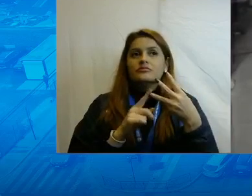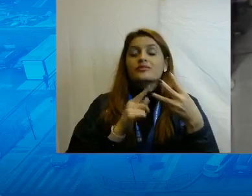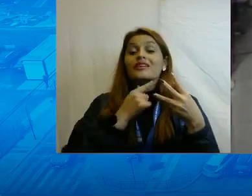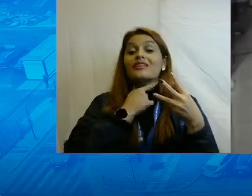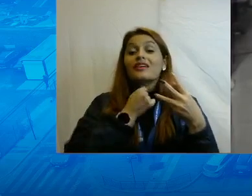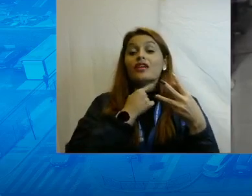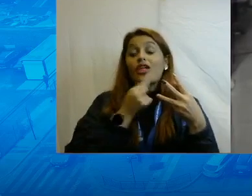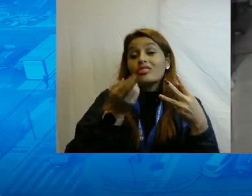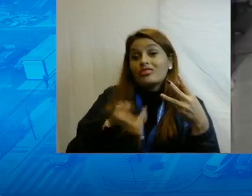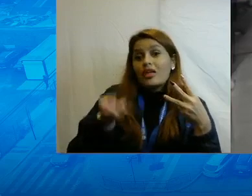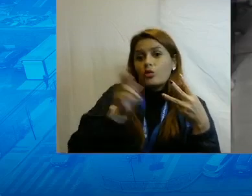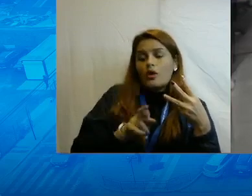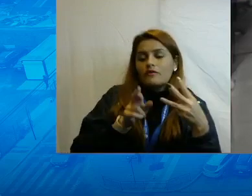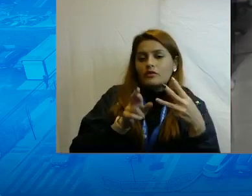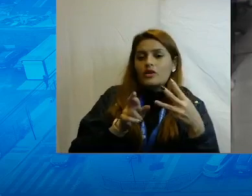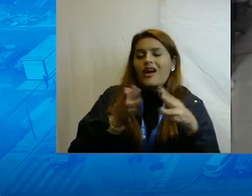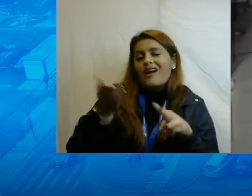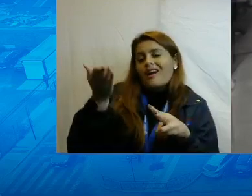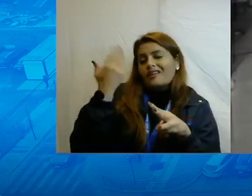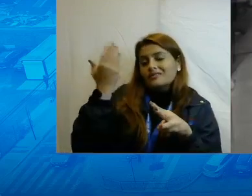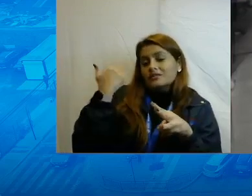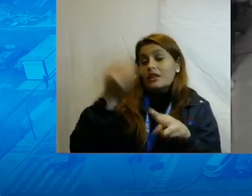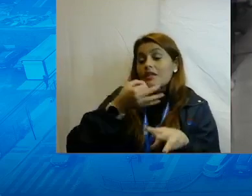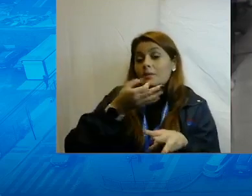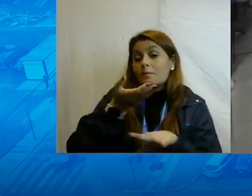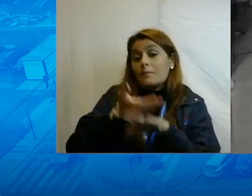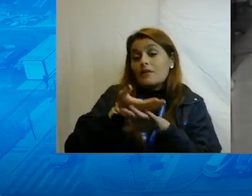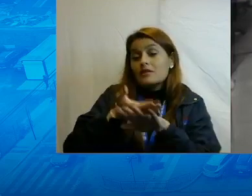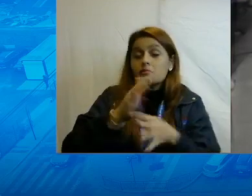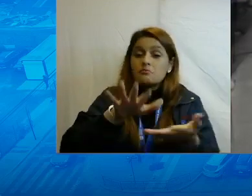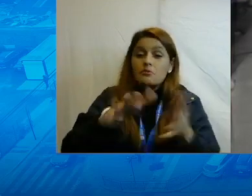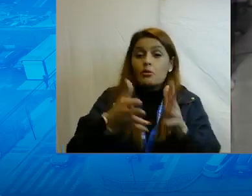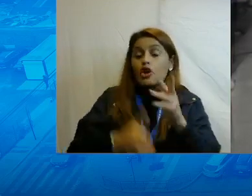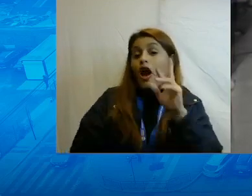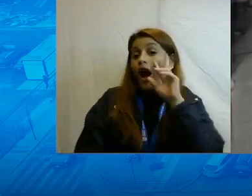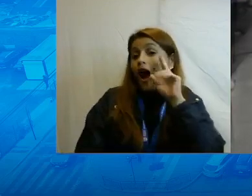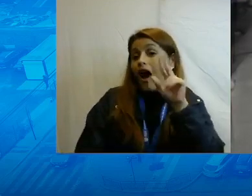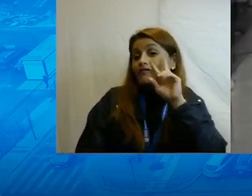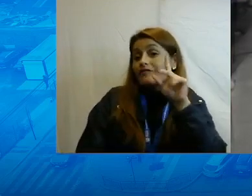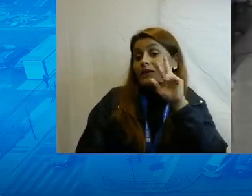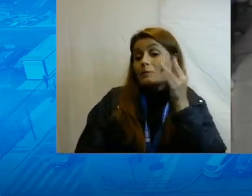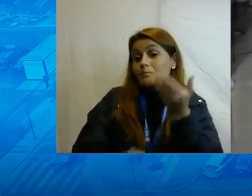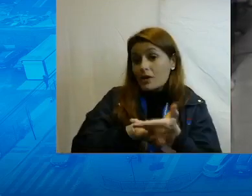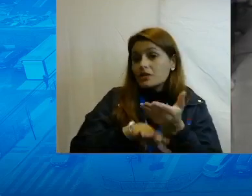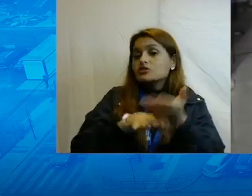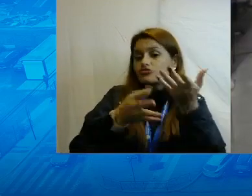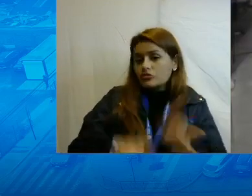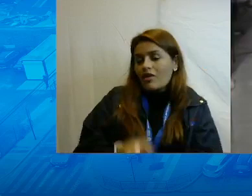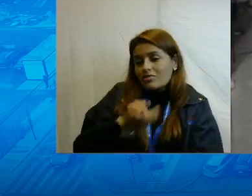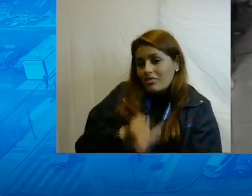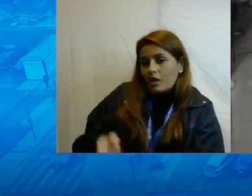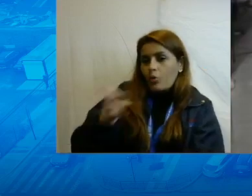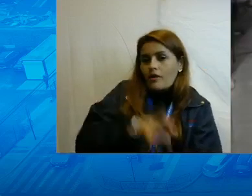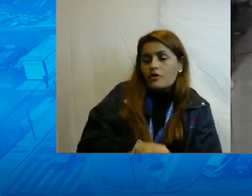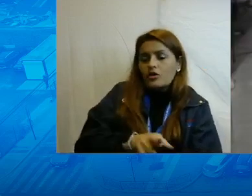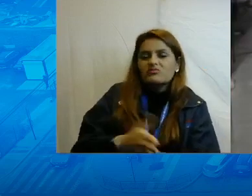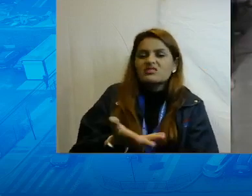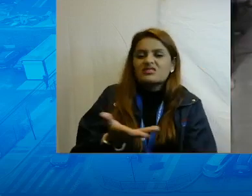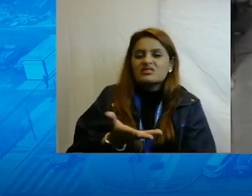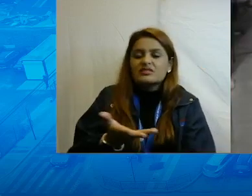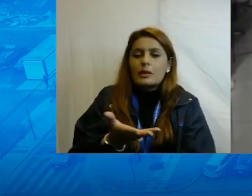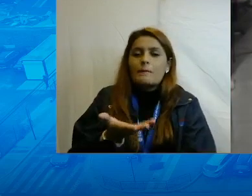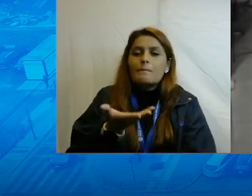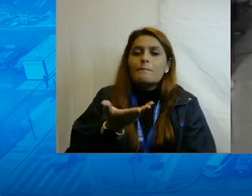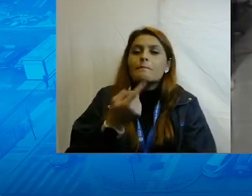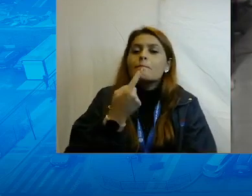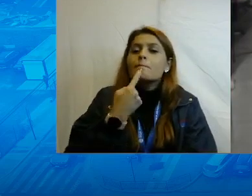reiterar una solicitud que hice a mediados de abril pasado, a propósito de